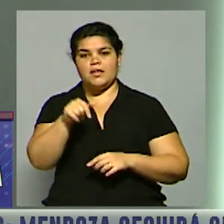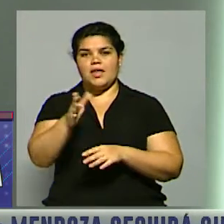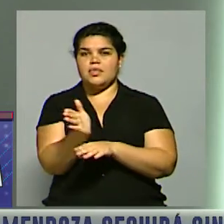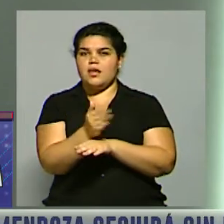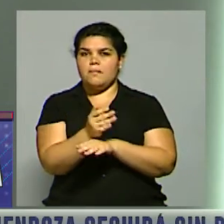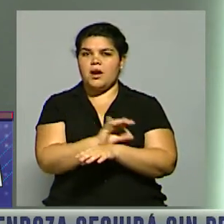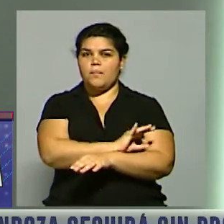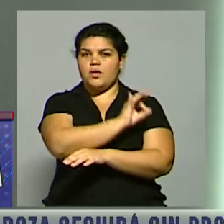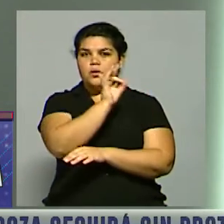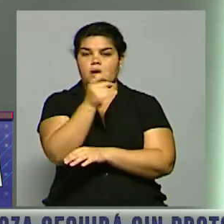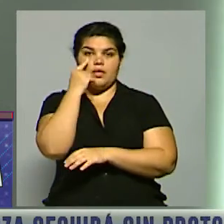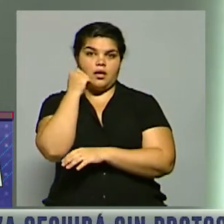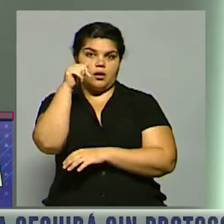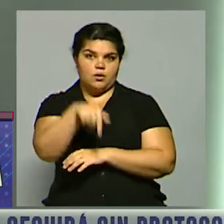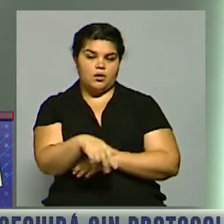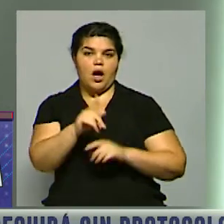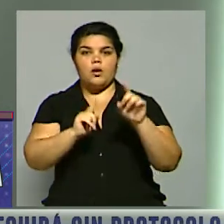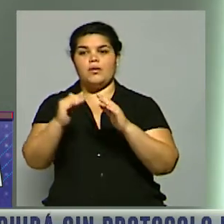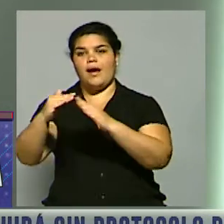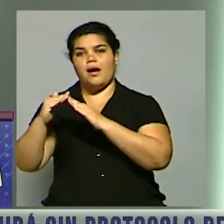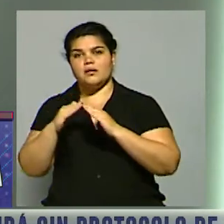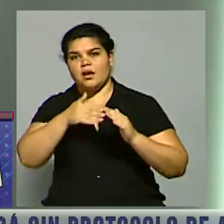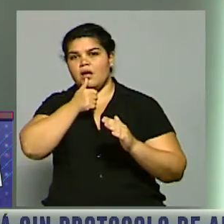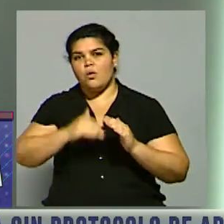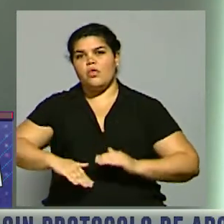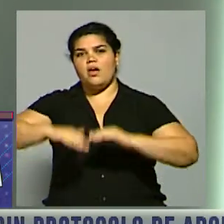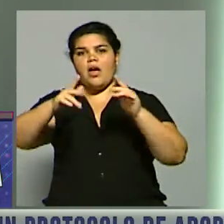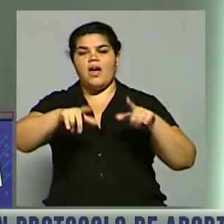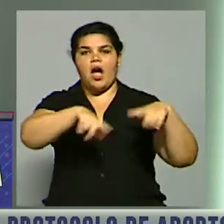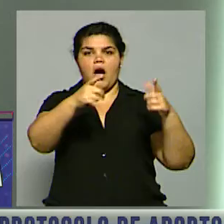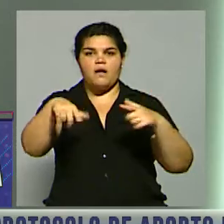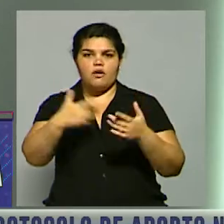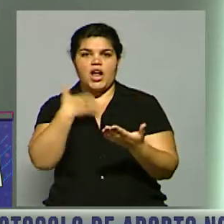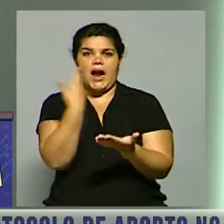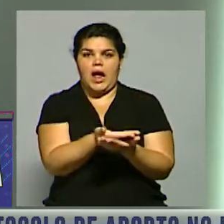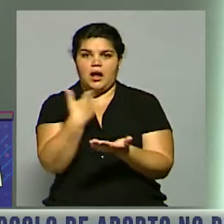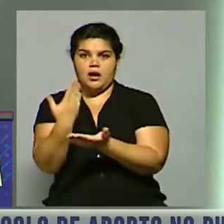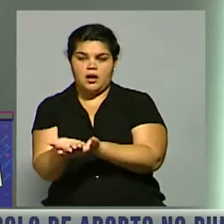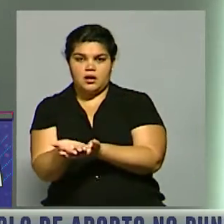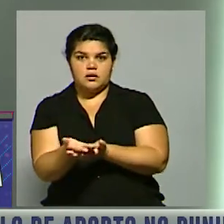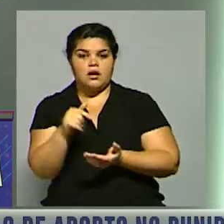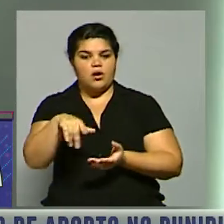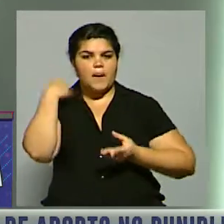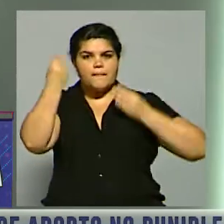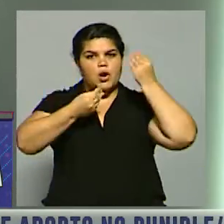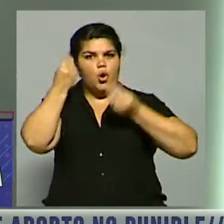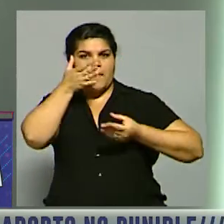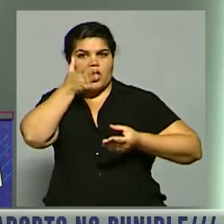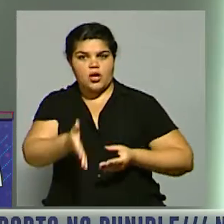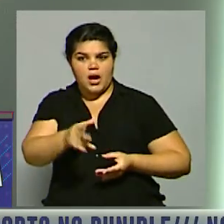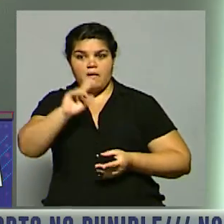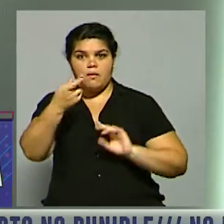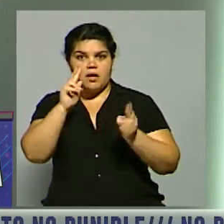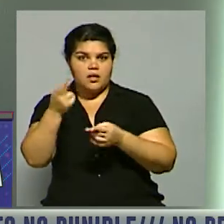día de hoy. Algunas casas inundadas, algunos árboles caídos. Algo que por el momento sin preocuparse por víctimas, pero